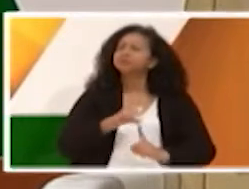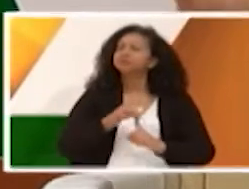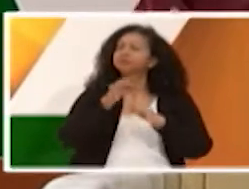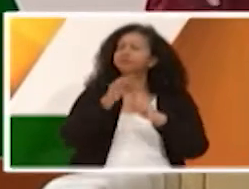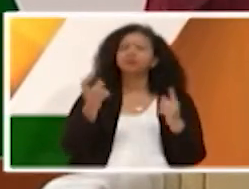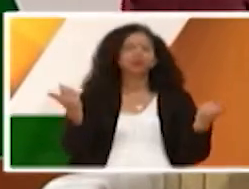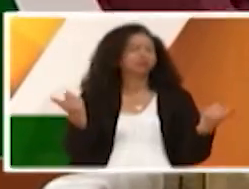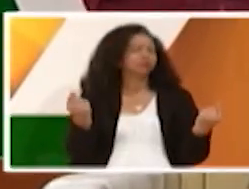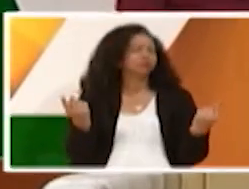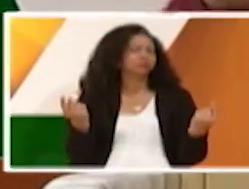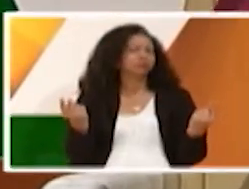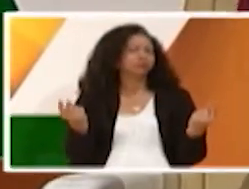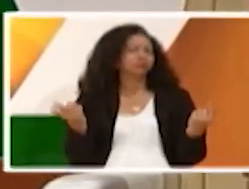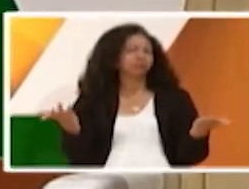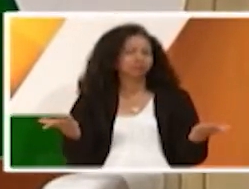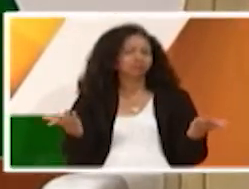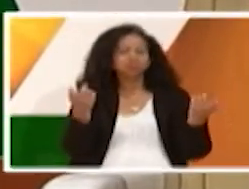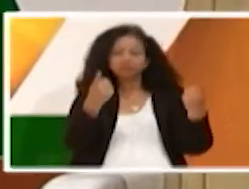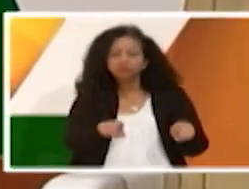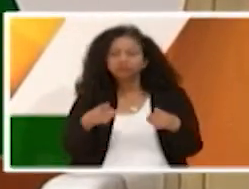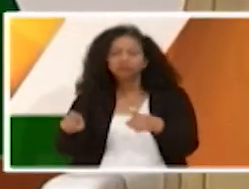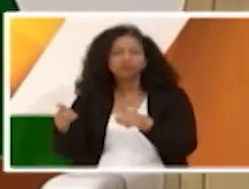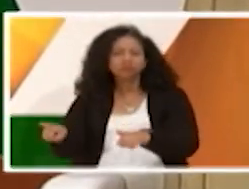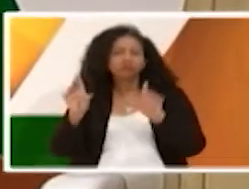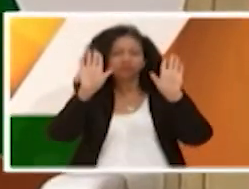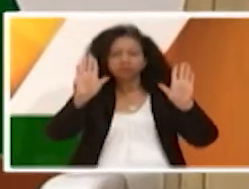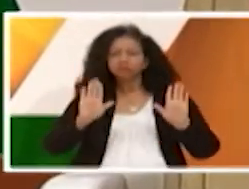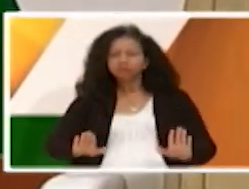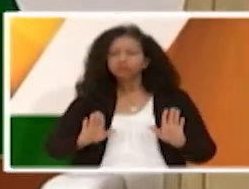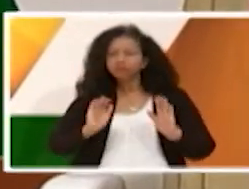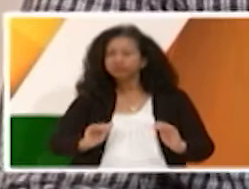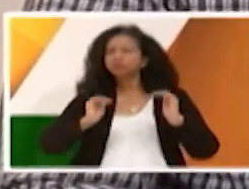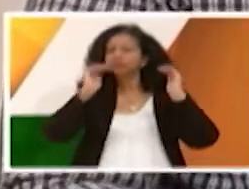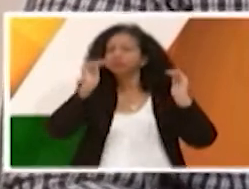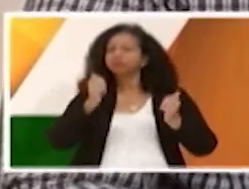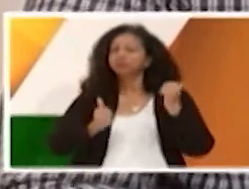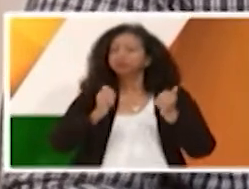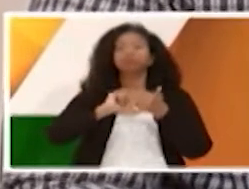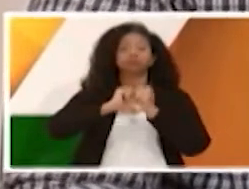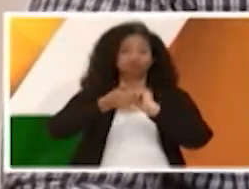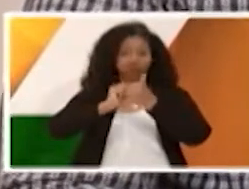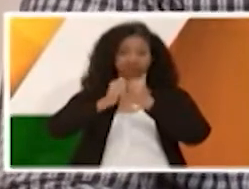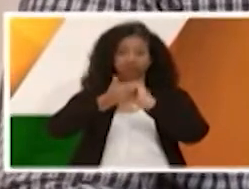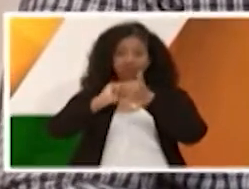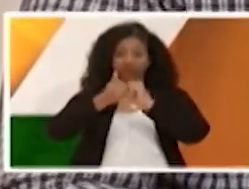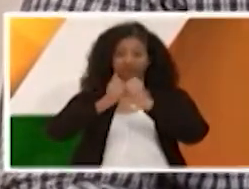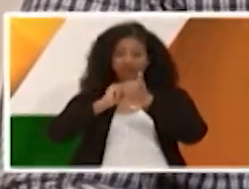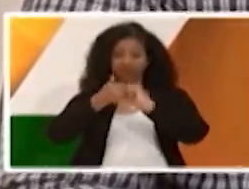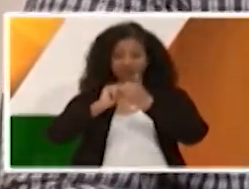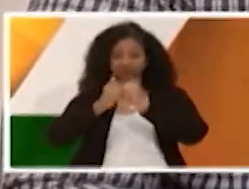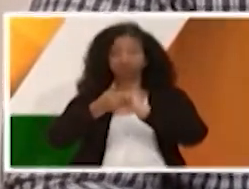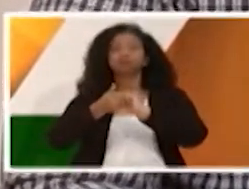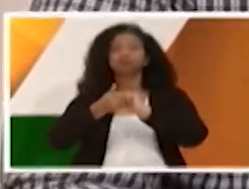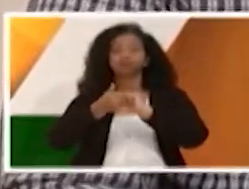día? ¿Habrá algún evento en particular? Sí, ahí en el Centro Olímpico habrá el día